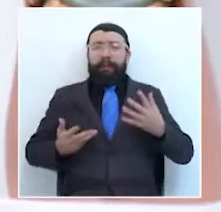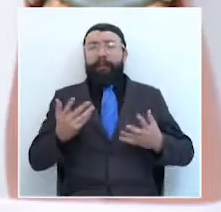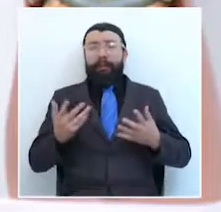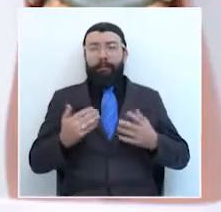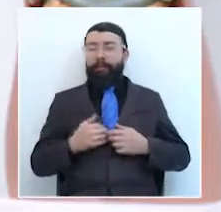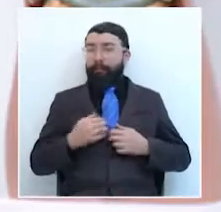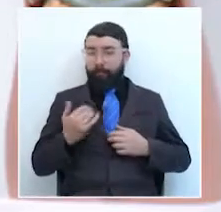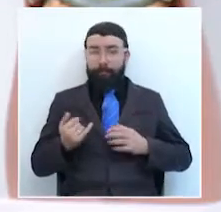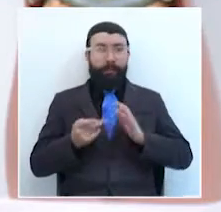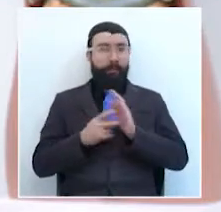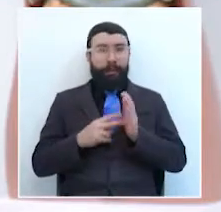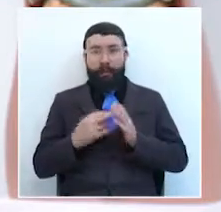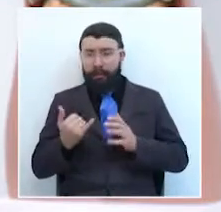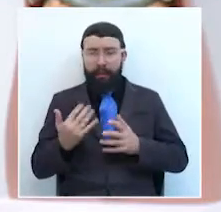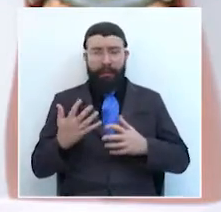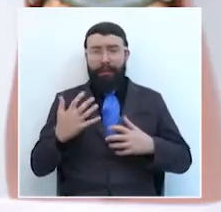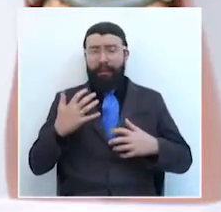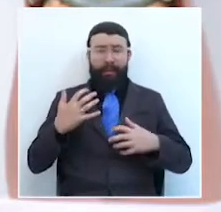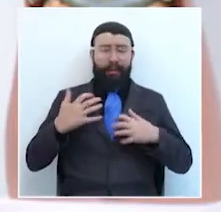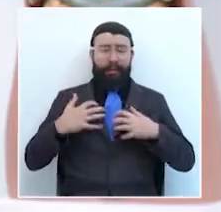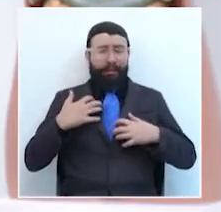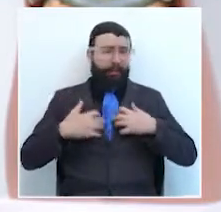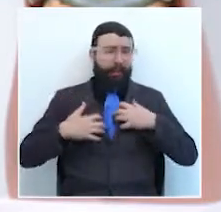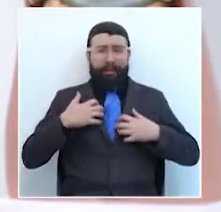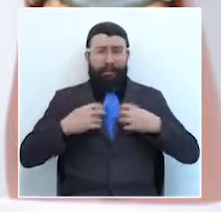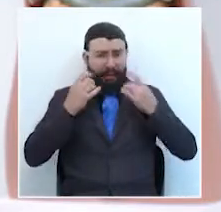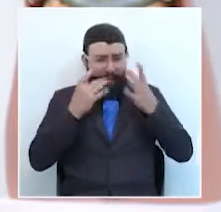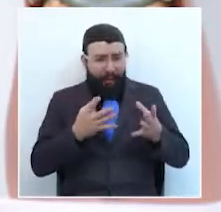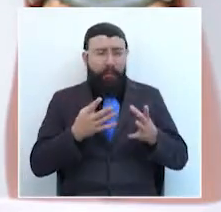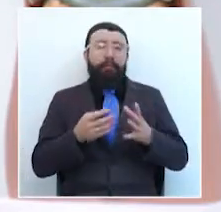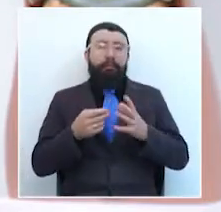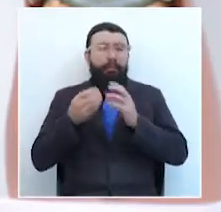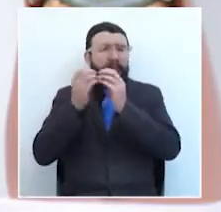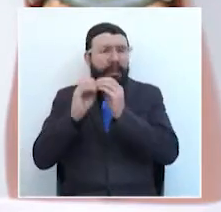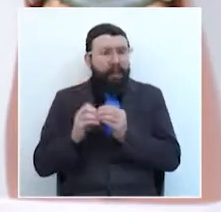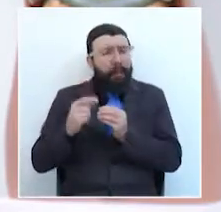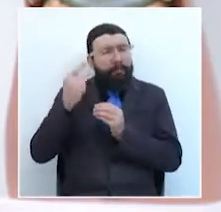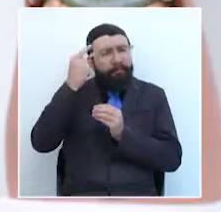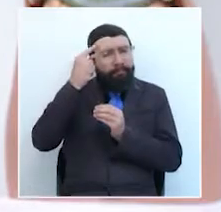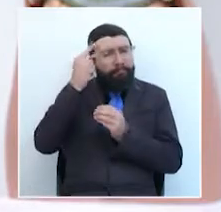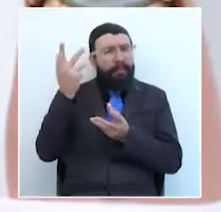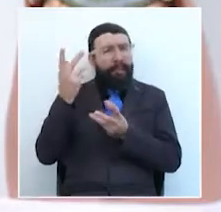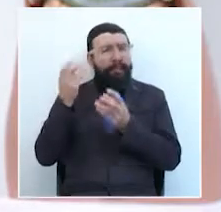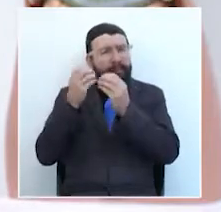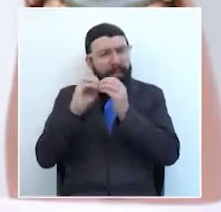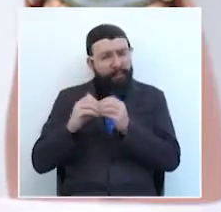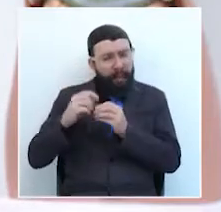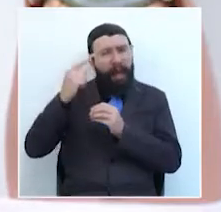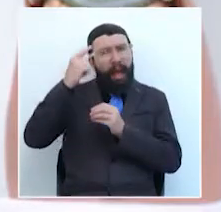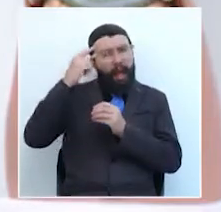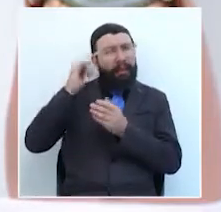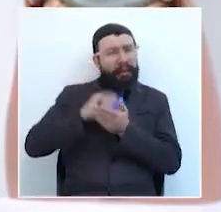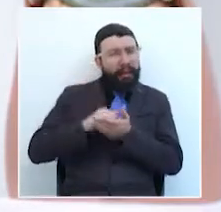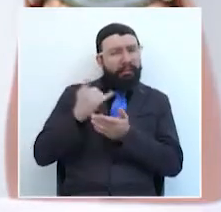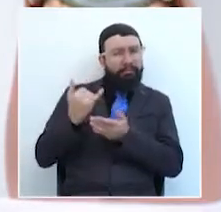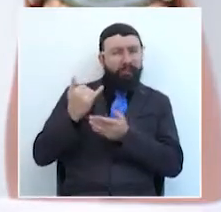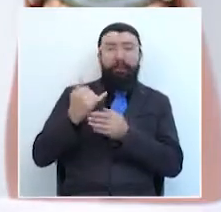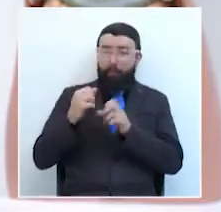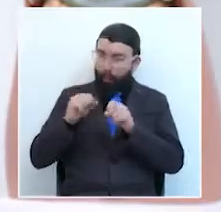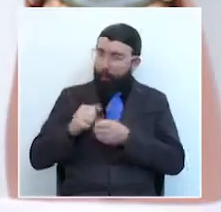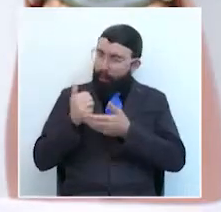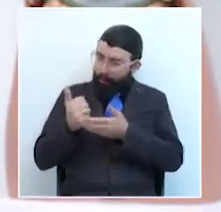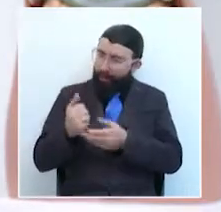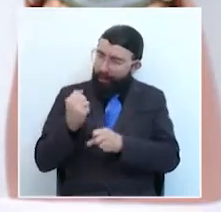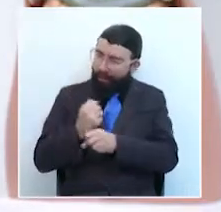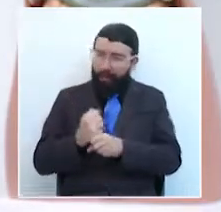es creada por nuestros pensamientos nuestras creencias es algo que se puede trabajar ello se dice no yo